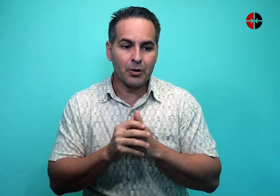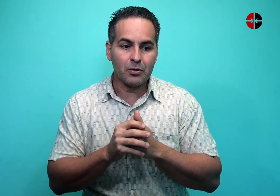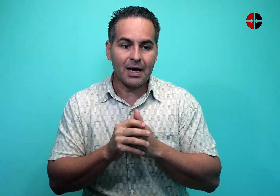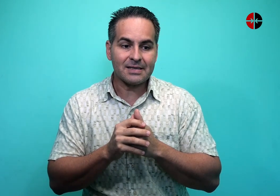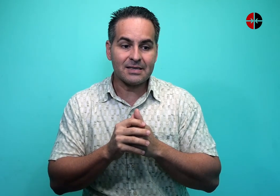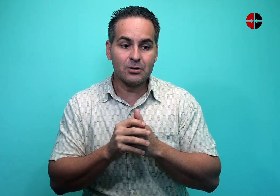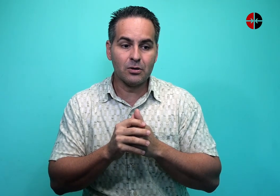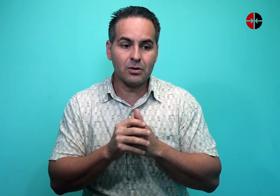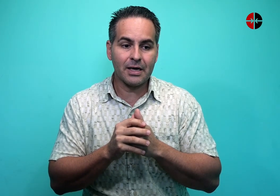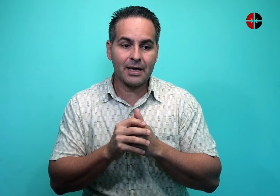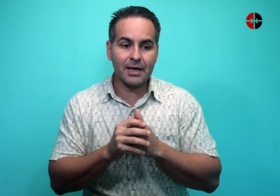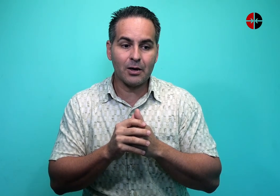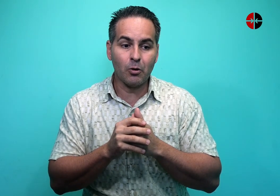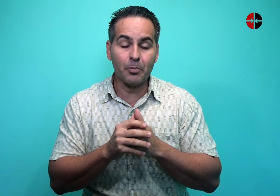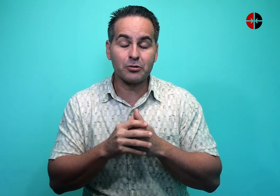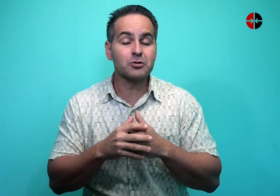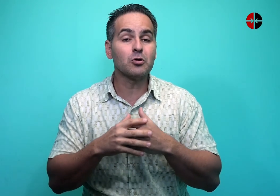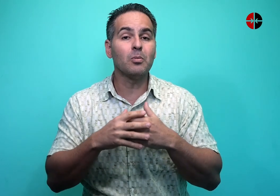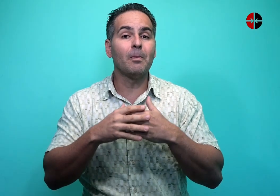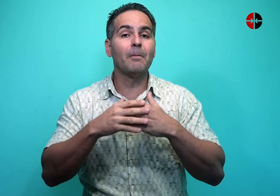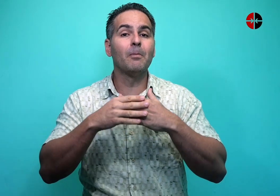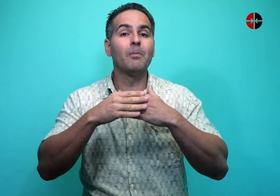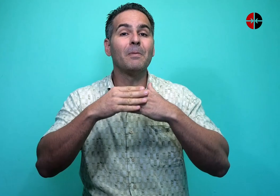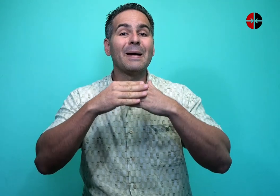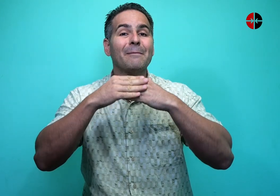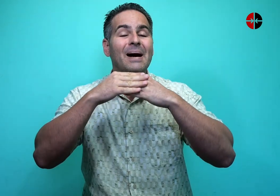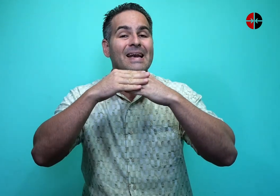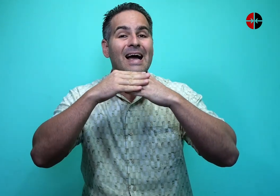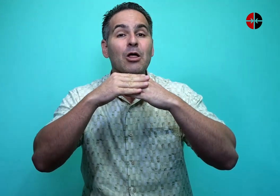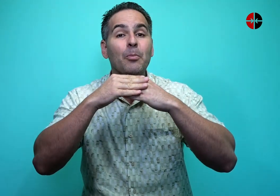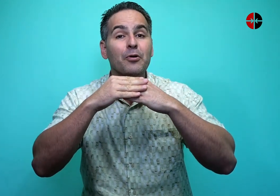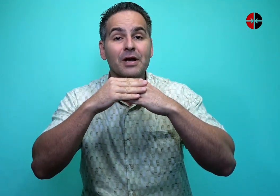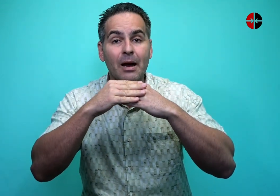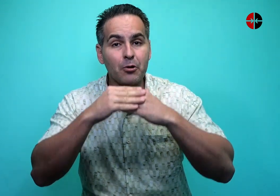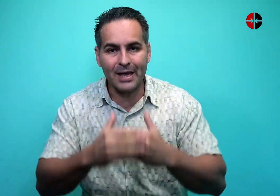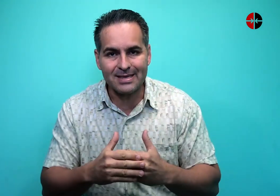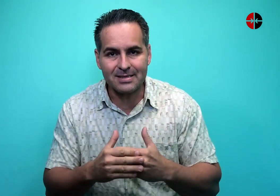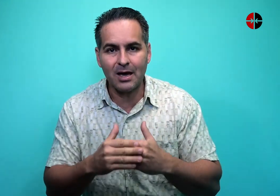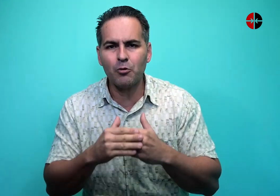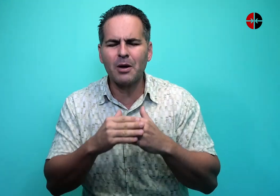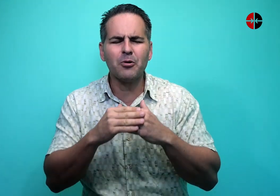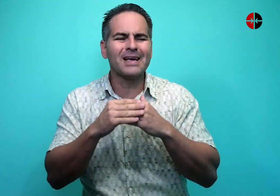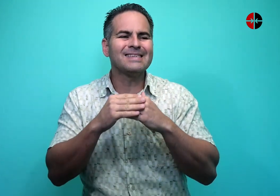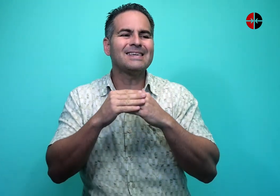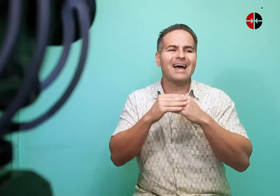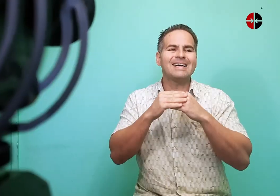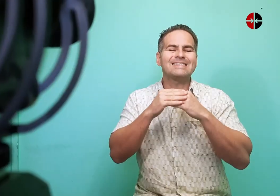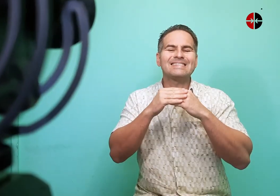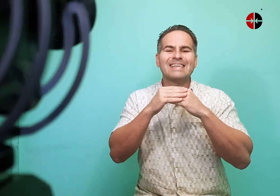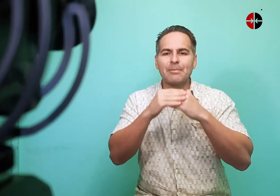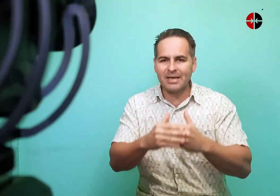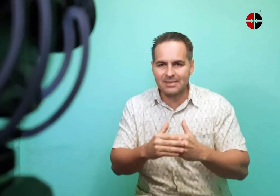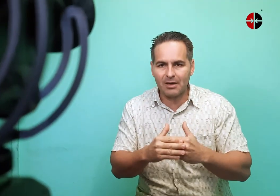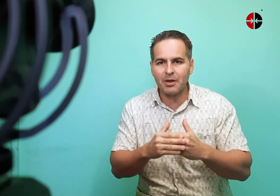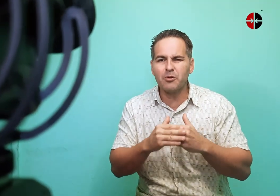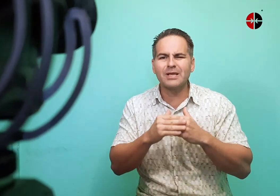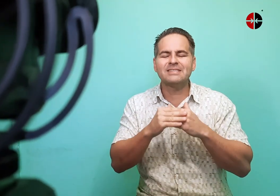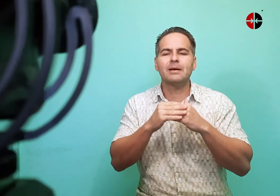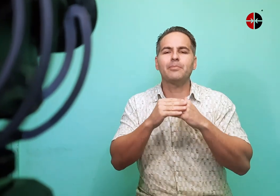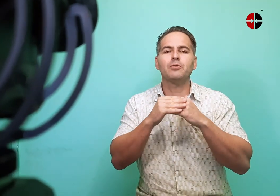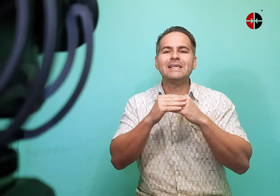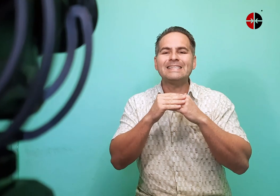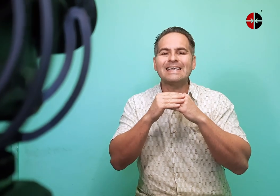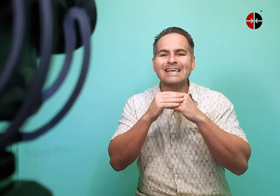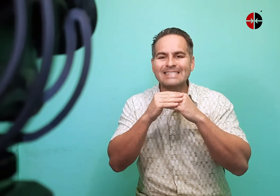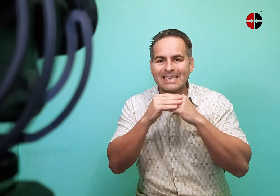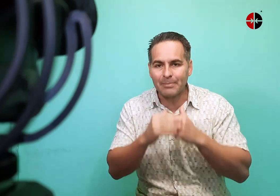bueno ha sido un proceso marcado por la violencia una violencia tremenda una